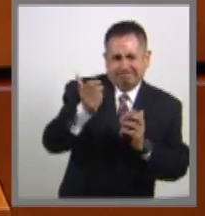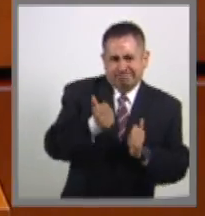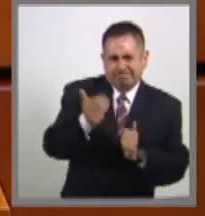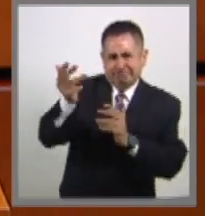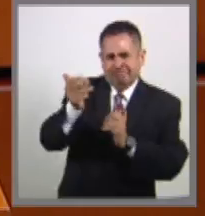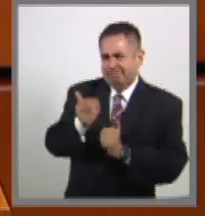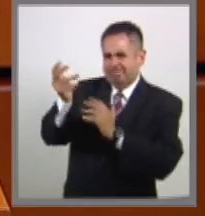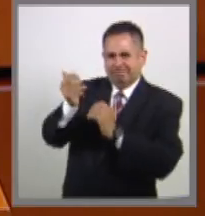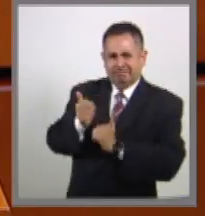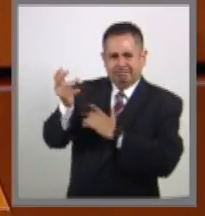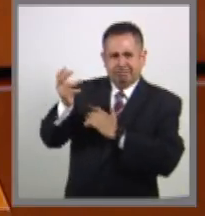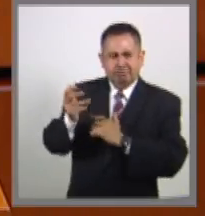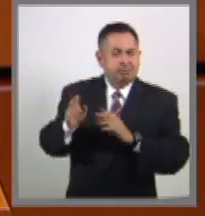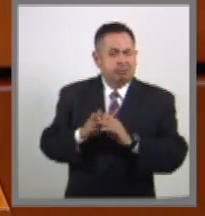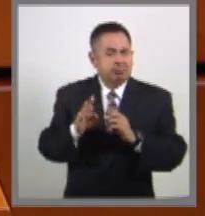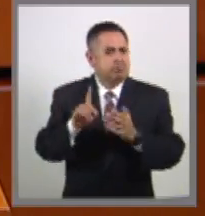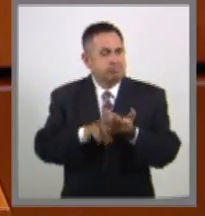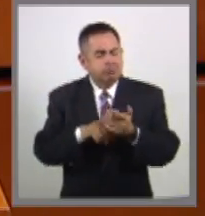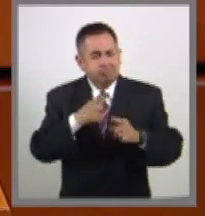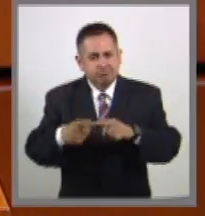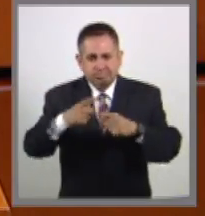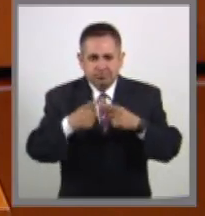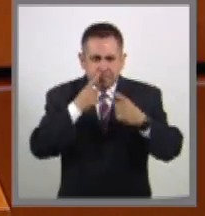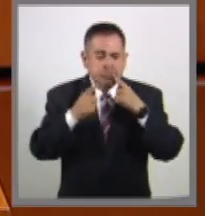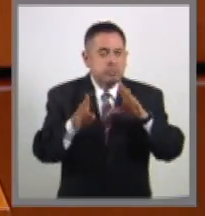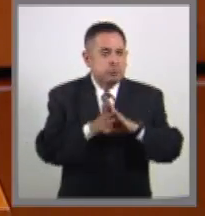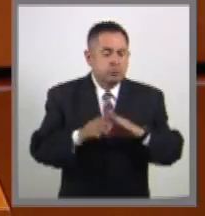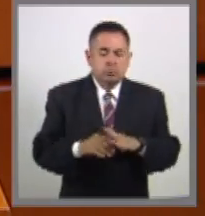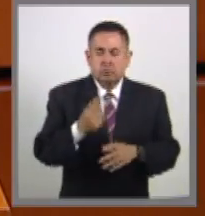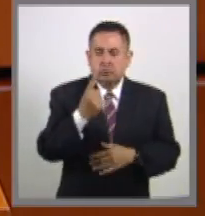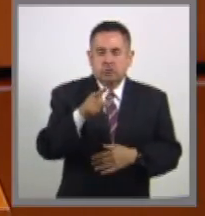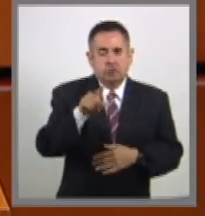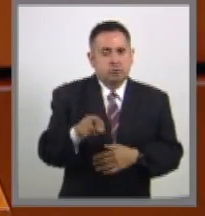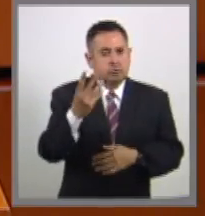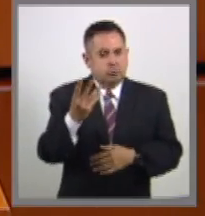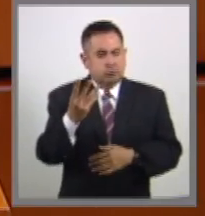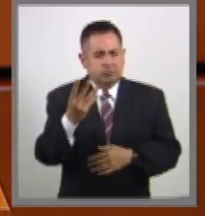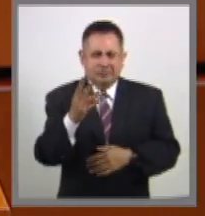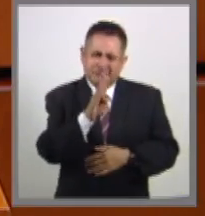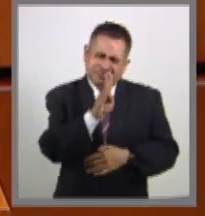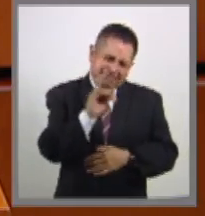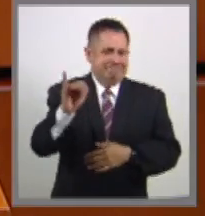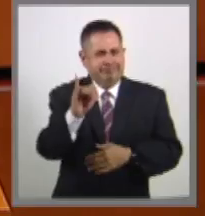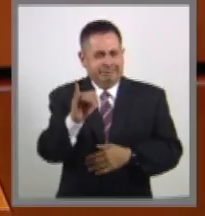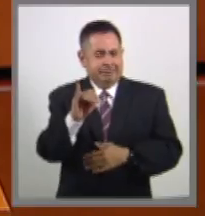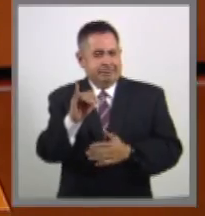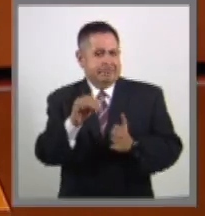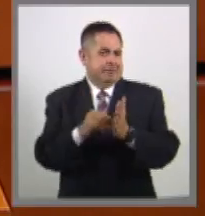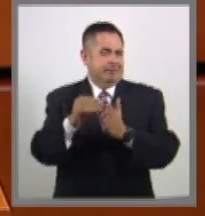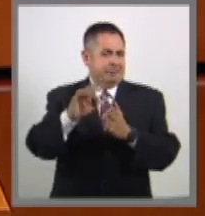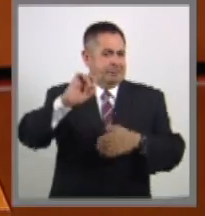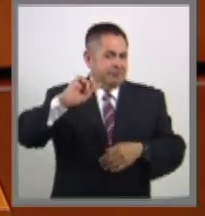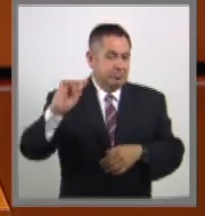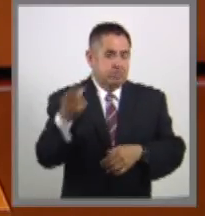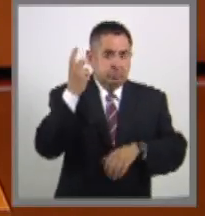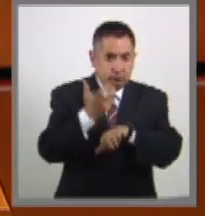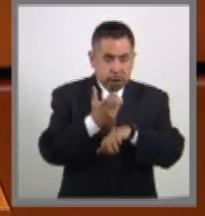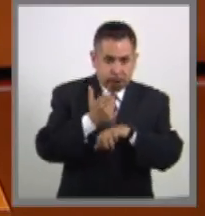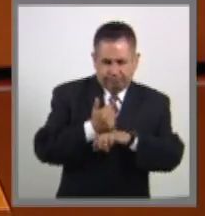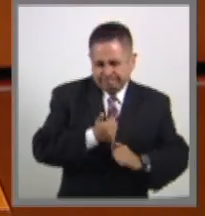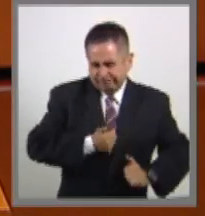valor en el mercado de las exportaciones de 1.4 billones de dólares americanos